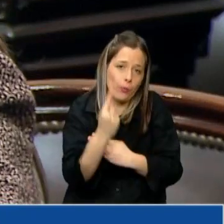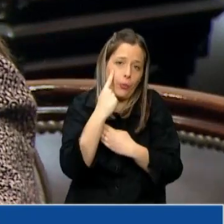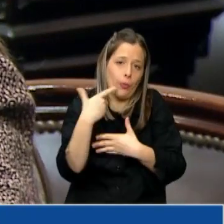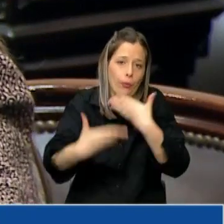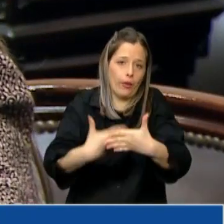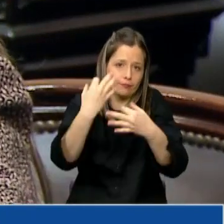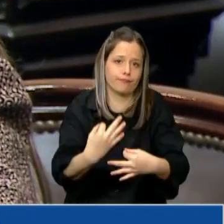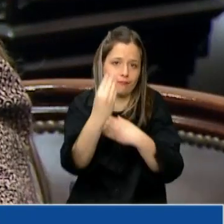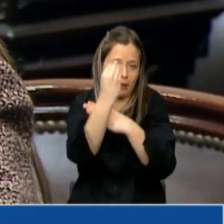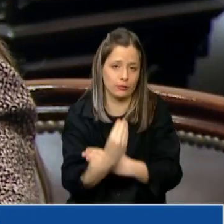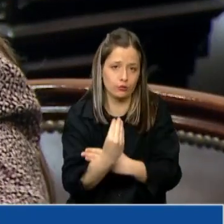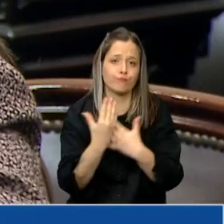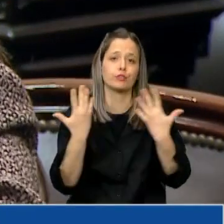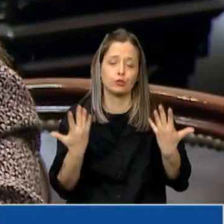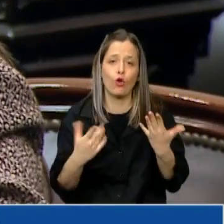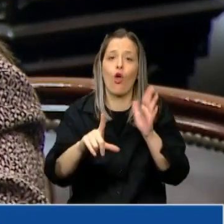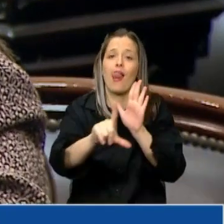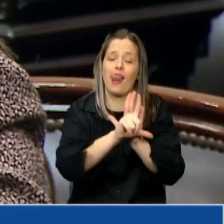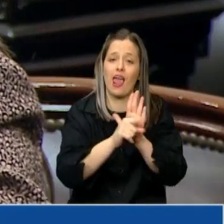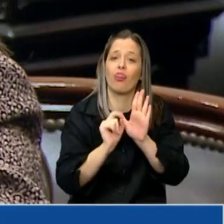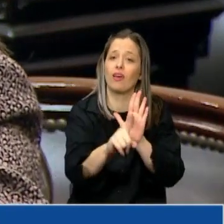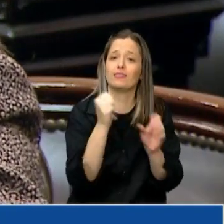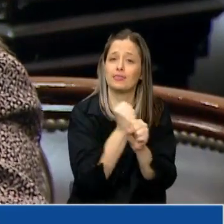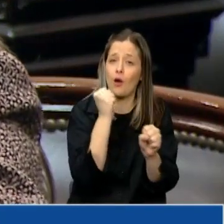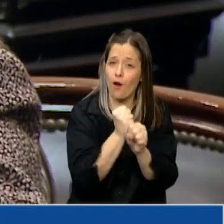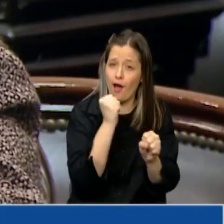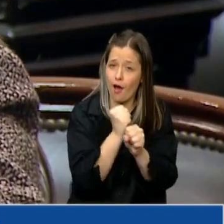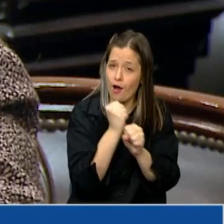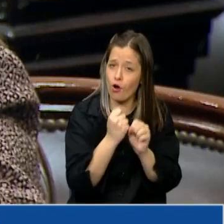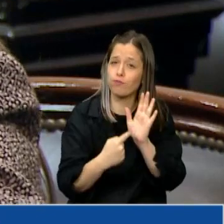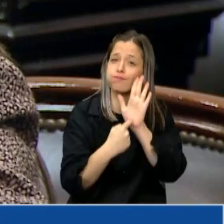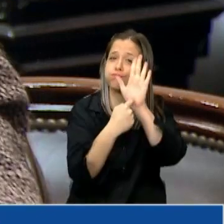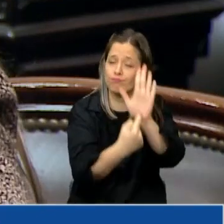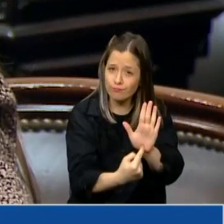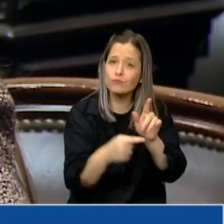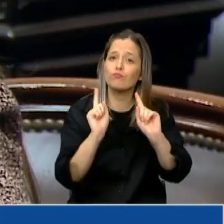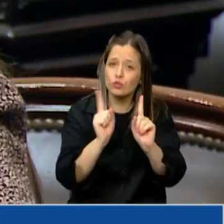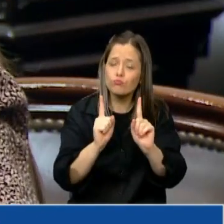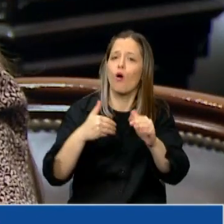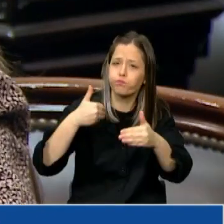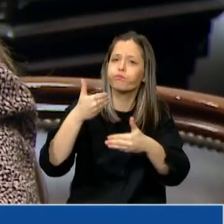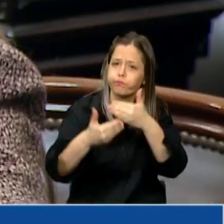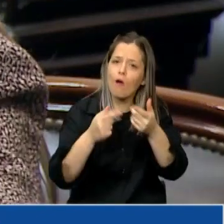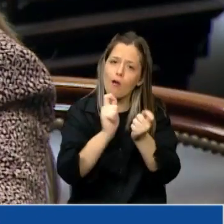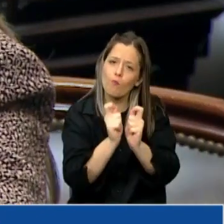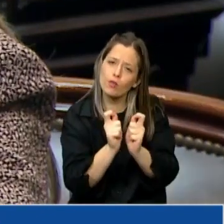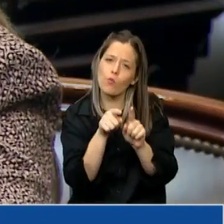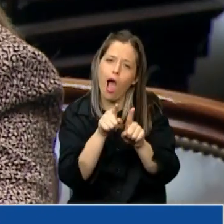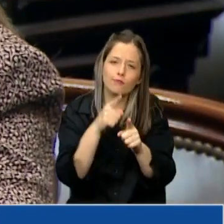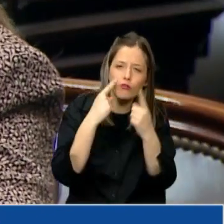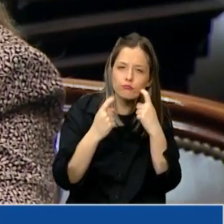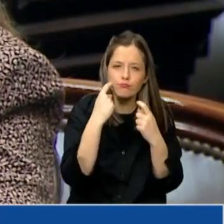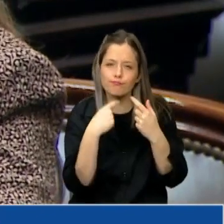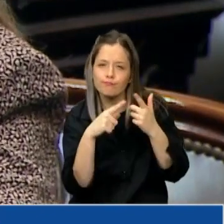trabajador, la legislación laboral infraconstitucional ha ido desarrollando un gran control